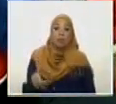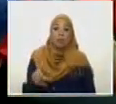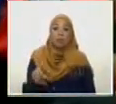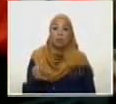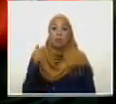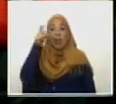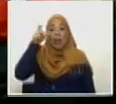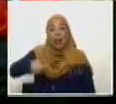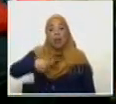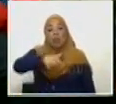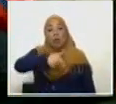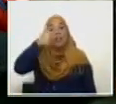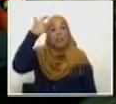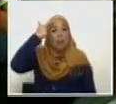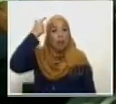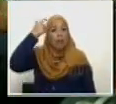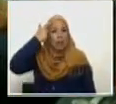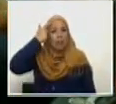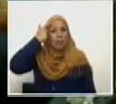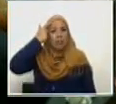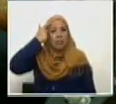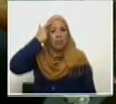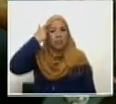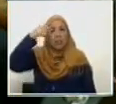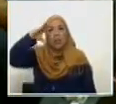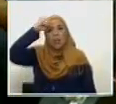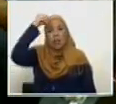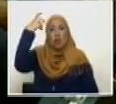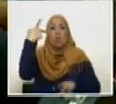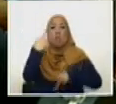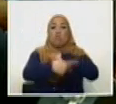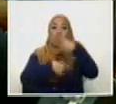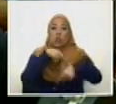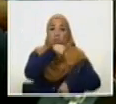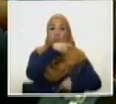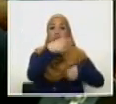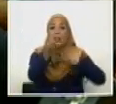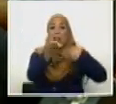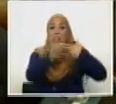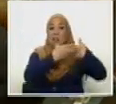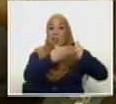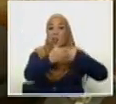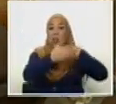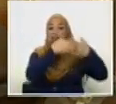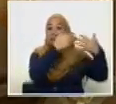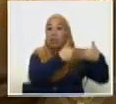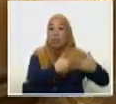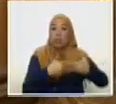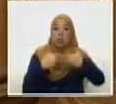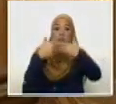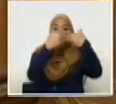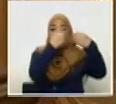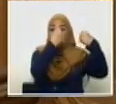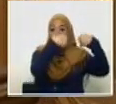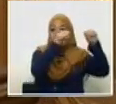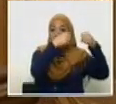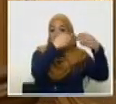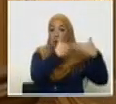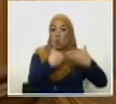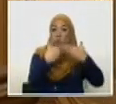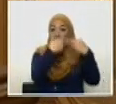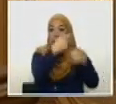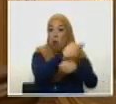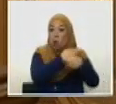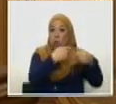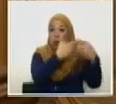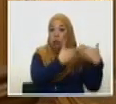El pueblo debe saber que eso es producto de las sanciones económicas que le aplica el gobierno de los Estados